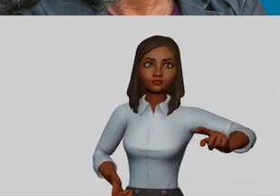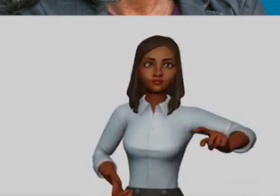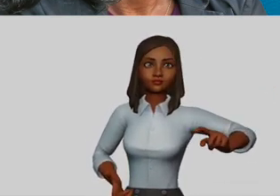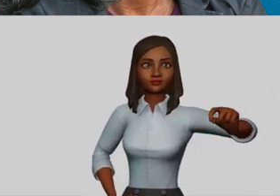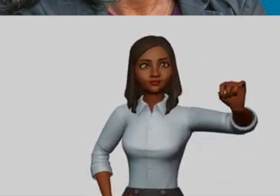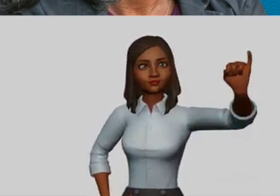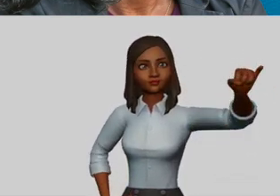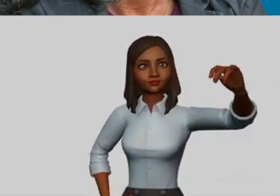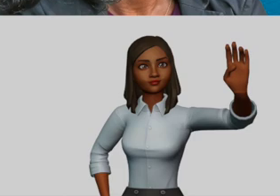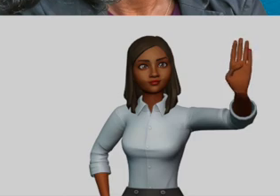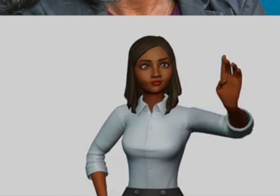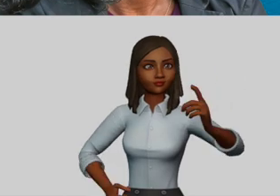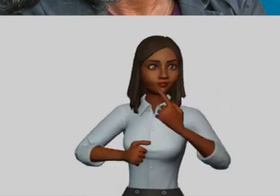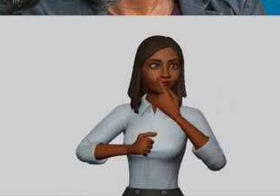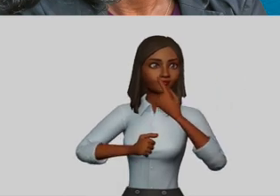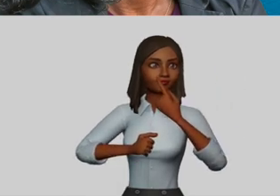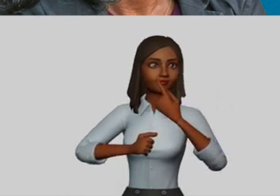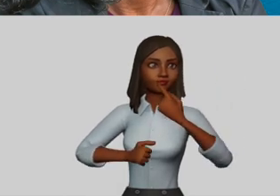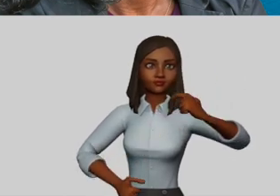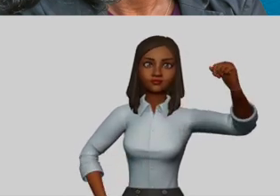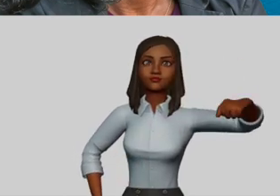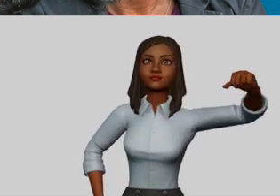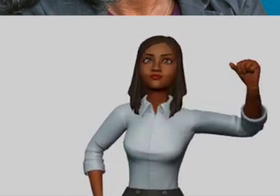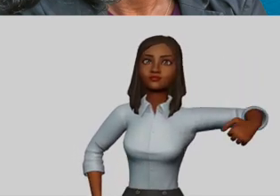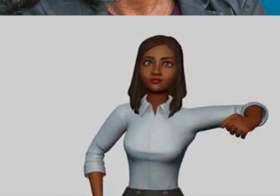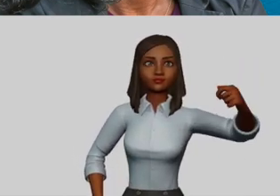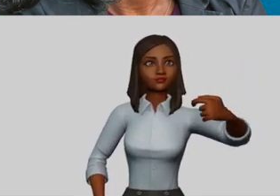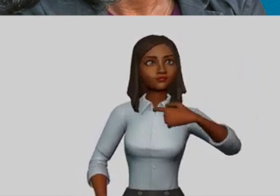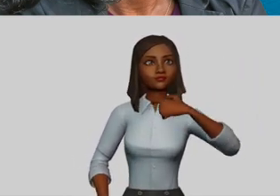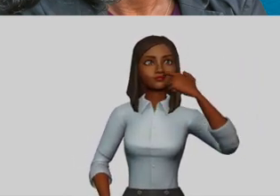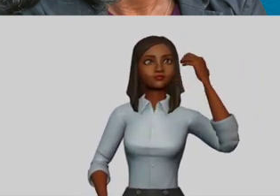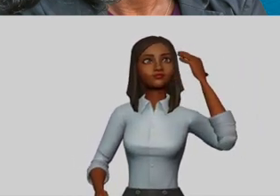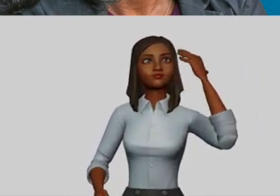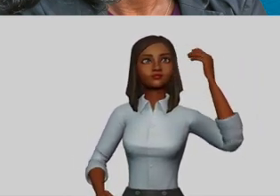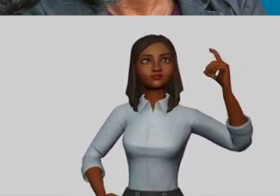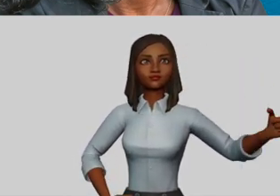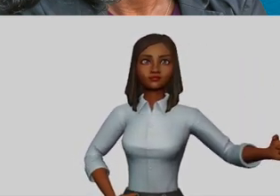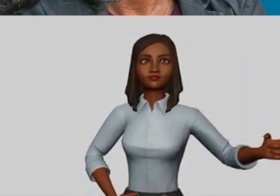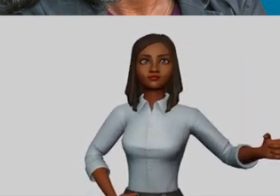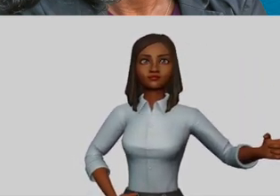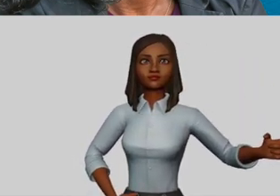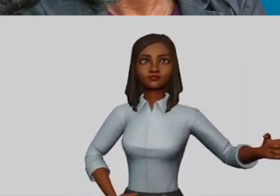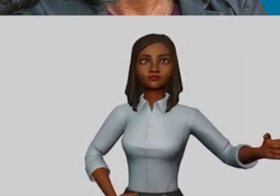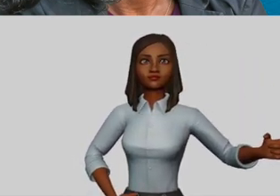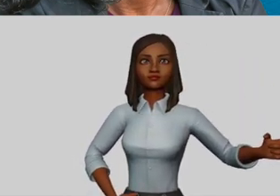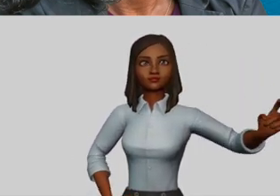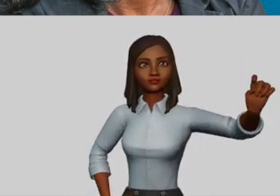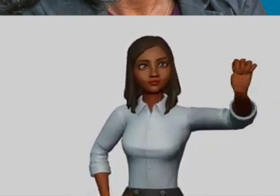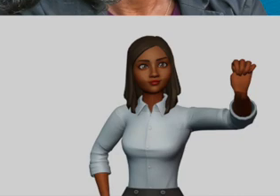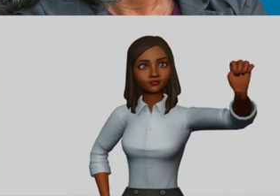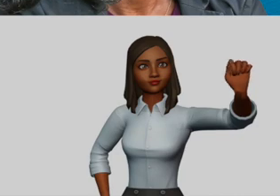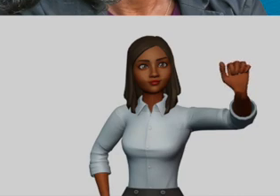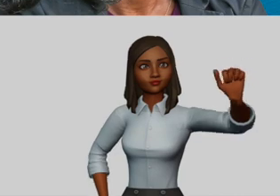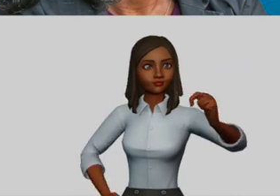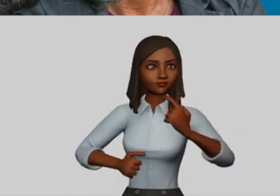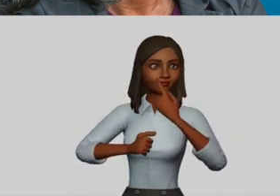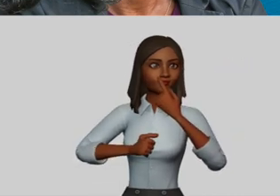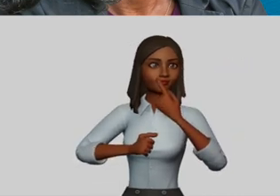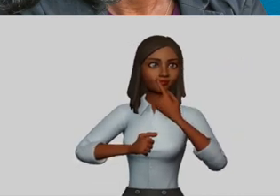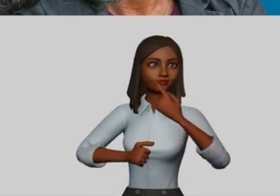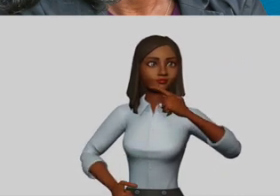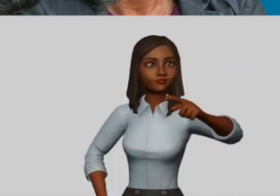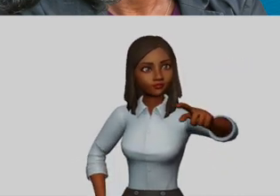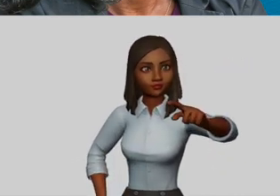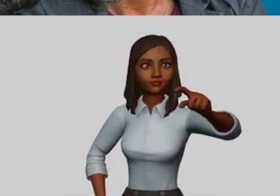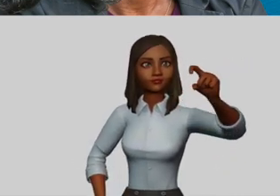No quiero decir que la gente no debería llegar a ser diplomáticos o que no deberían ser políticos. Creo que